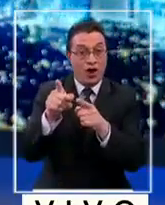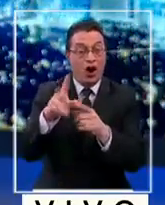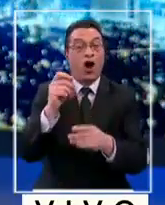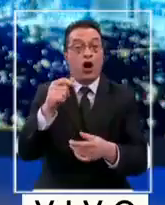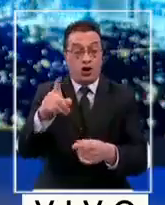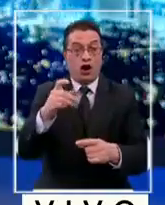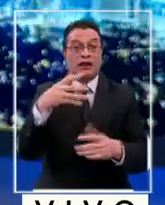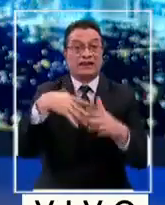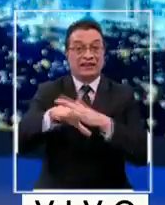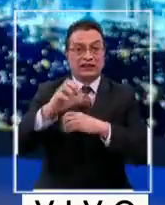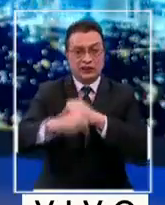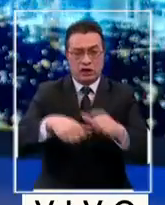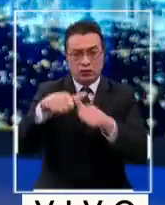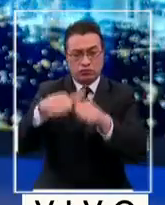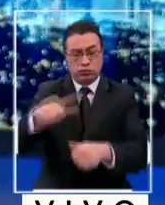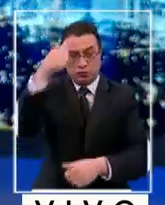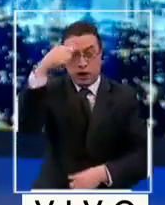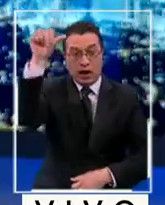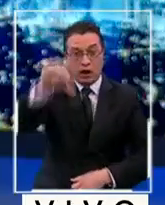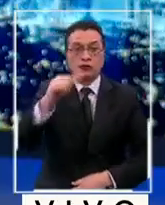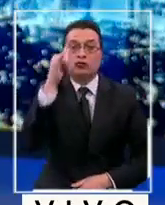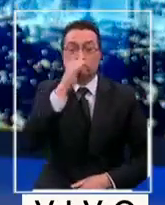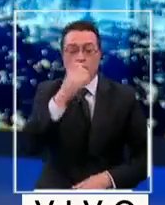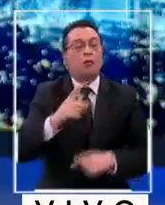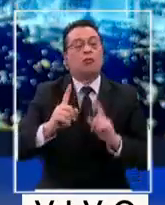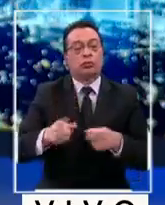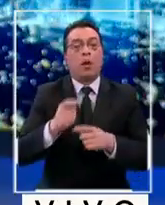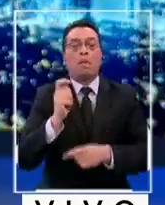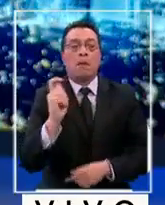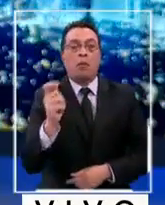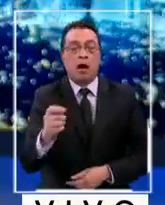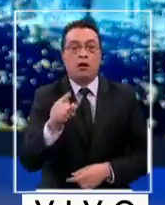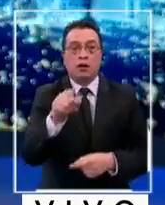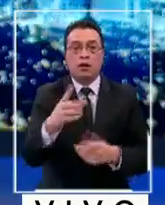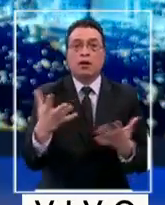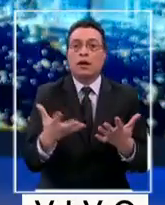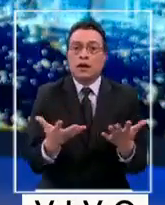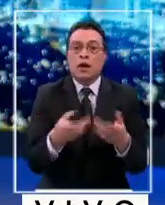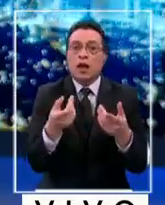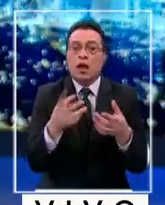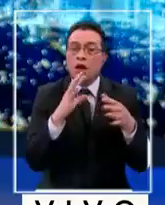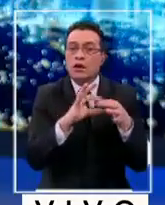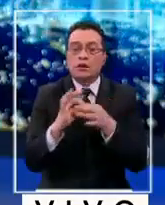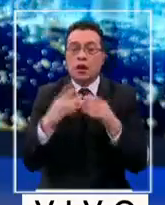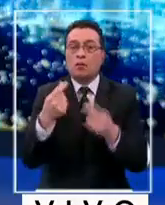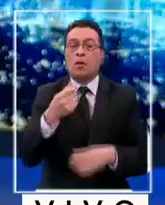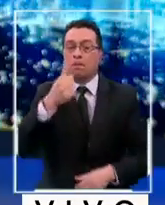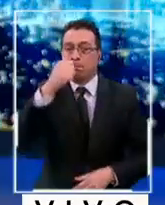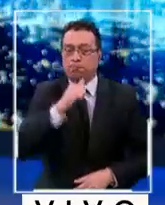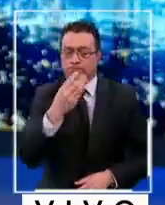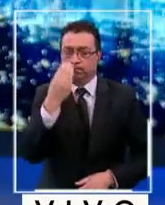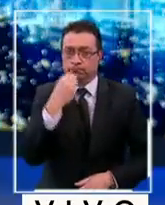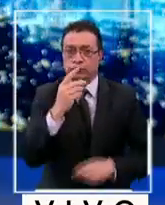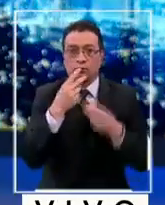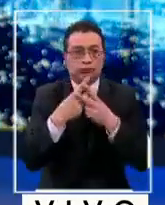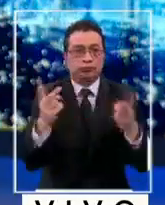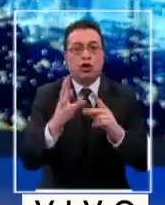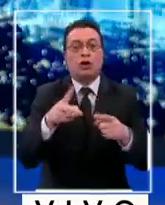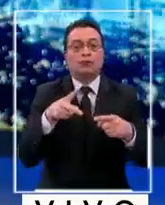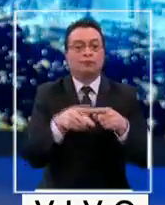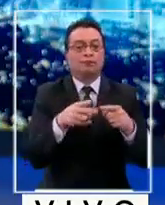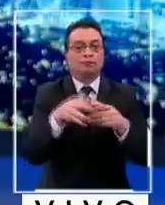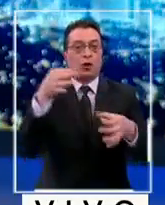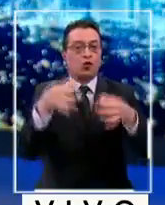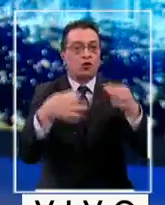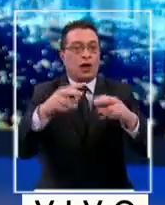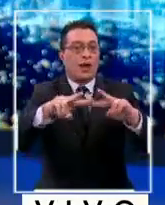condenado a 15 años de cárcel por corrupción. Con esto se intentaría comprar su silencio y obstruir las investigaciones